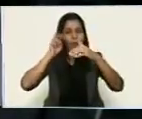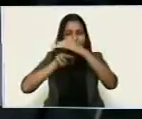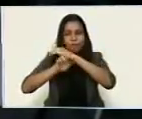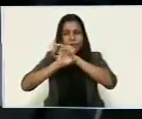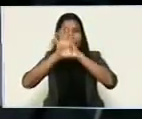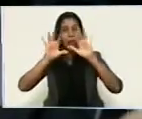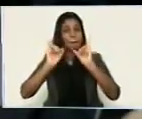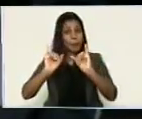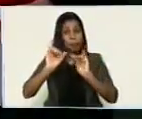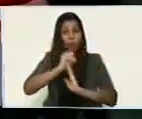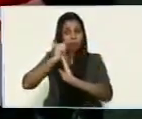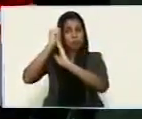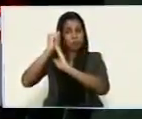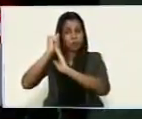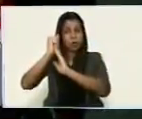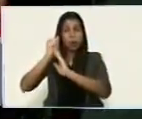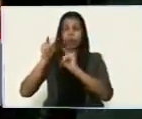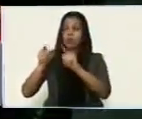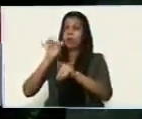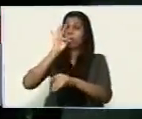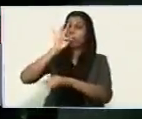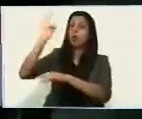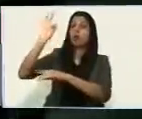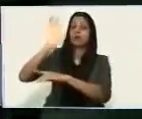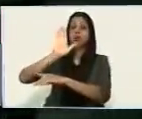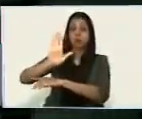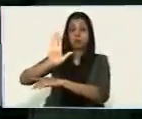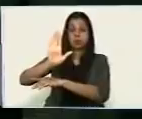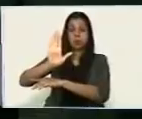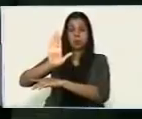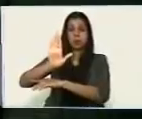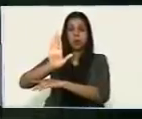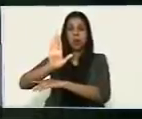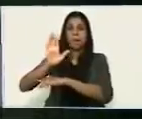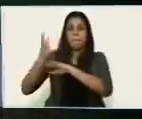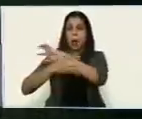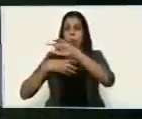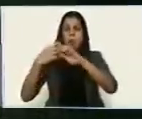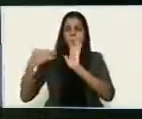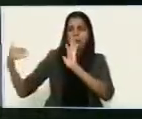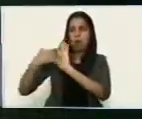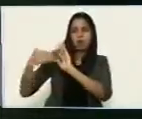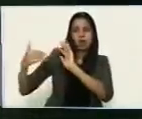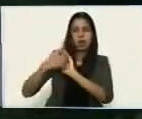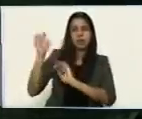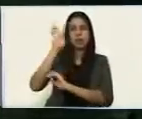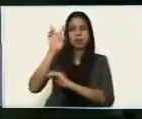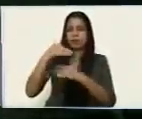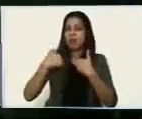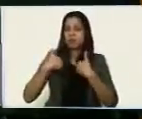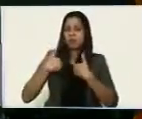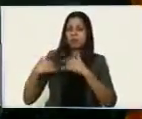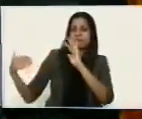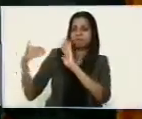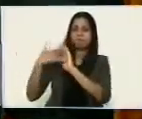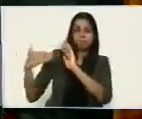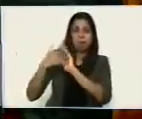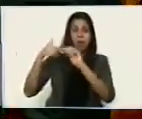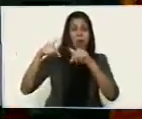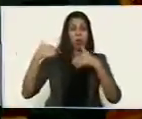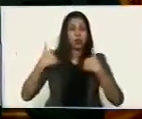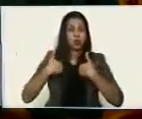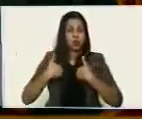Chávez. ¿Jura usted que en medio de circunstancias adversas como la que está viviendo la patria venezolana el día de